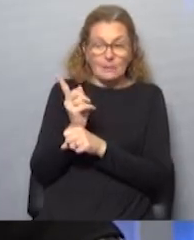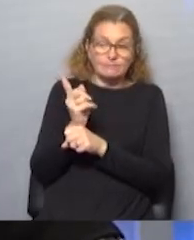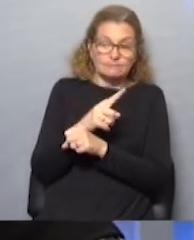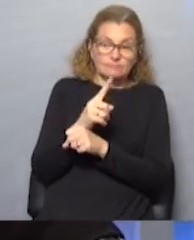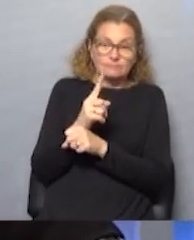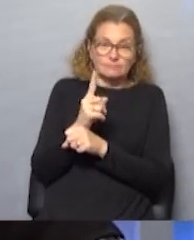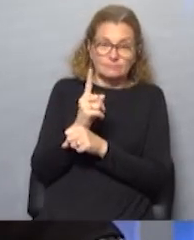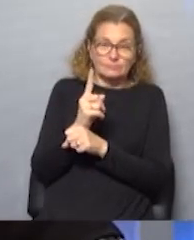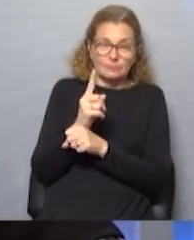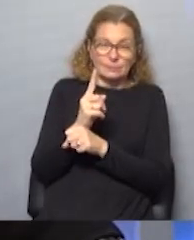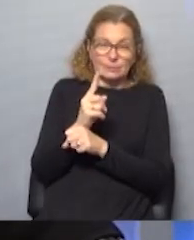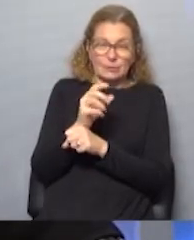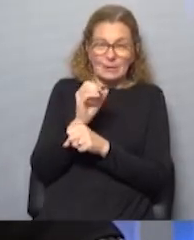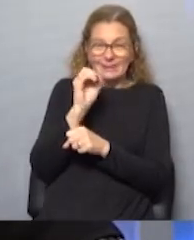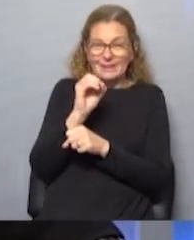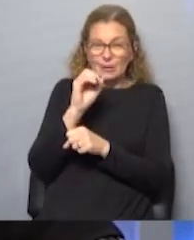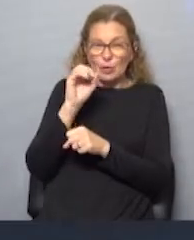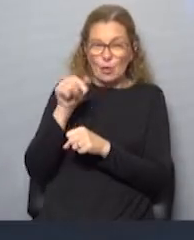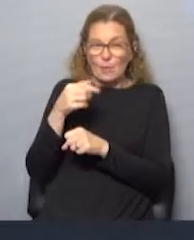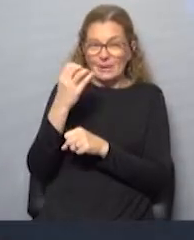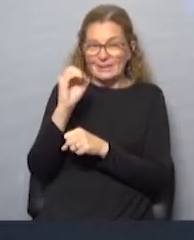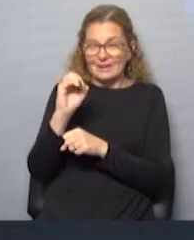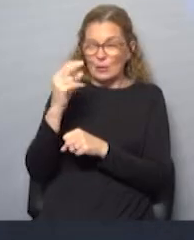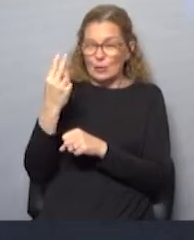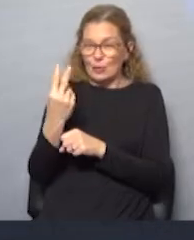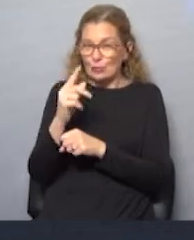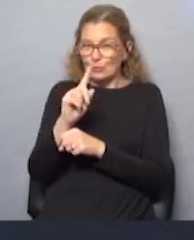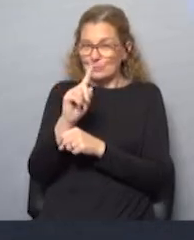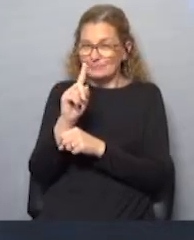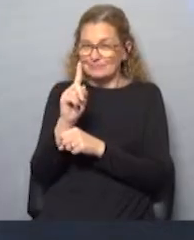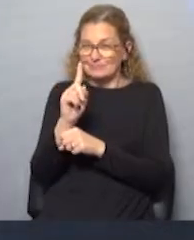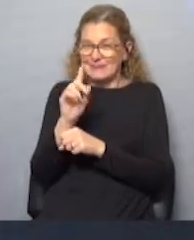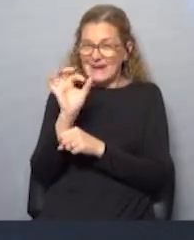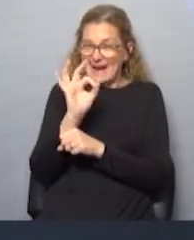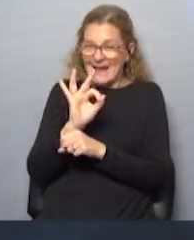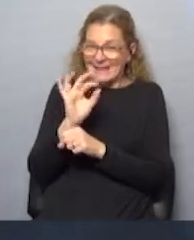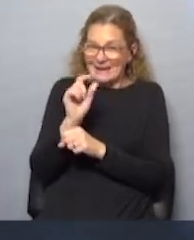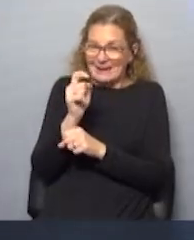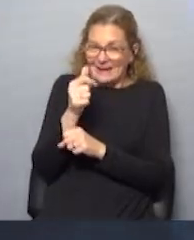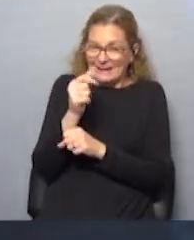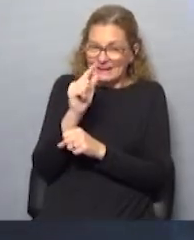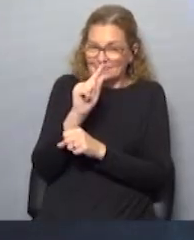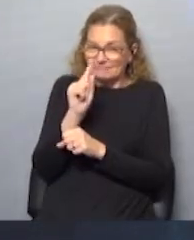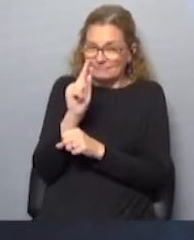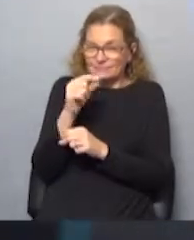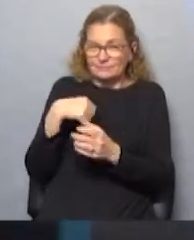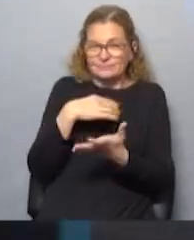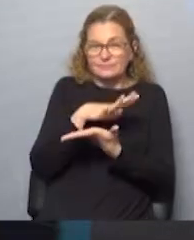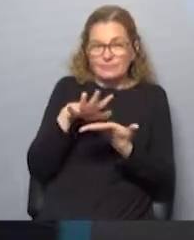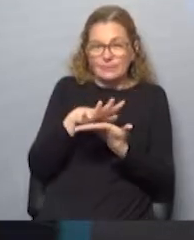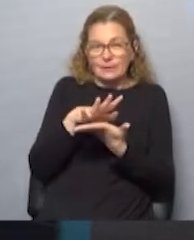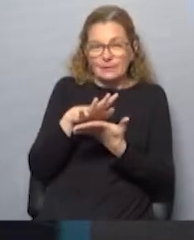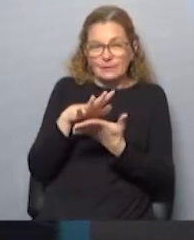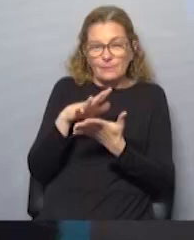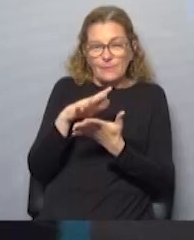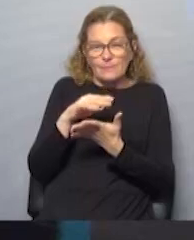apenas un 0,02 o sea prácticamente nada con respecto a la situación estando los cine